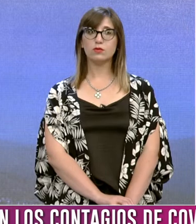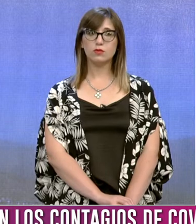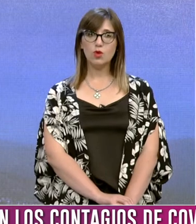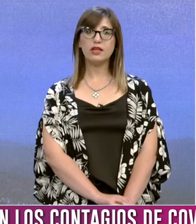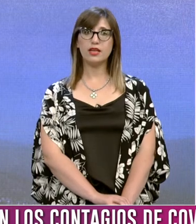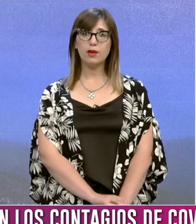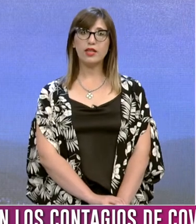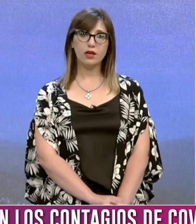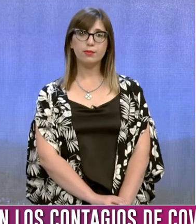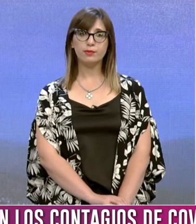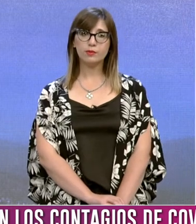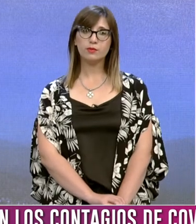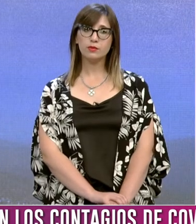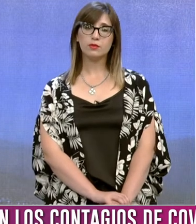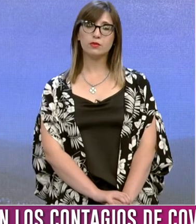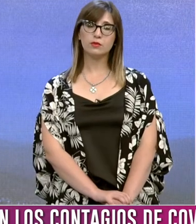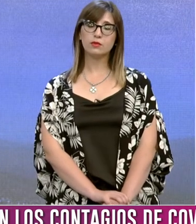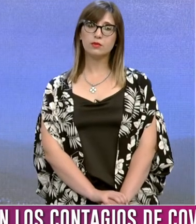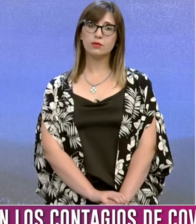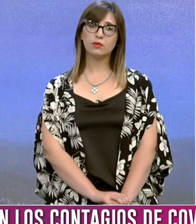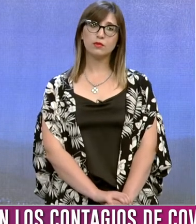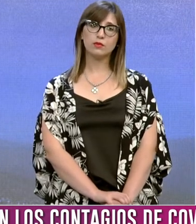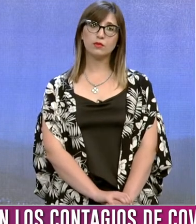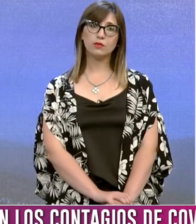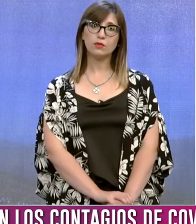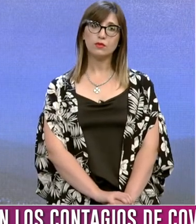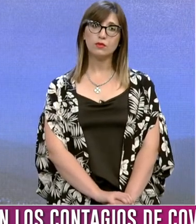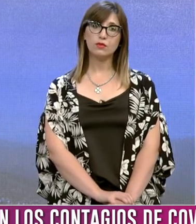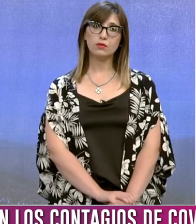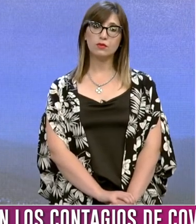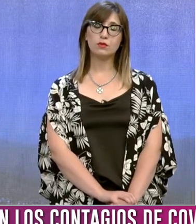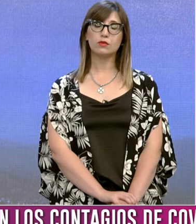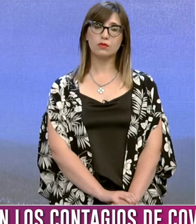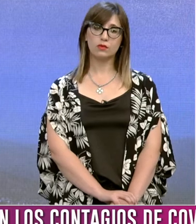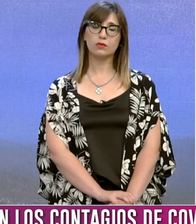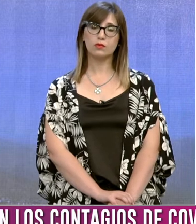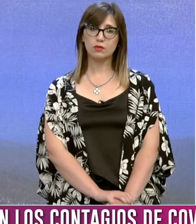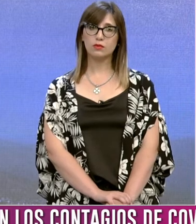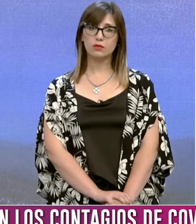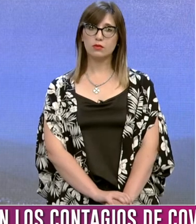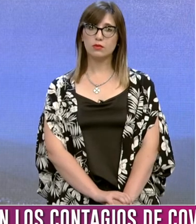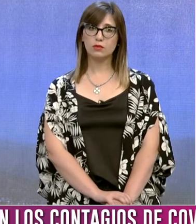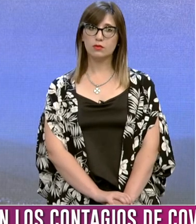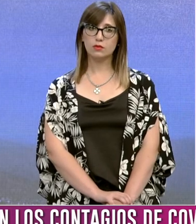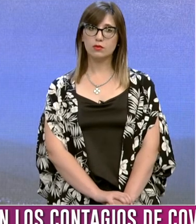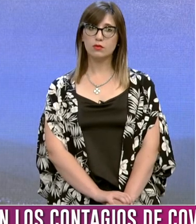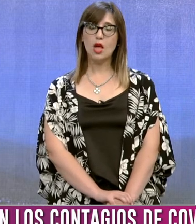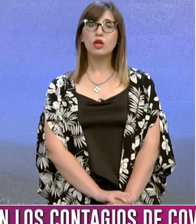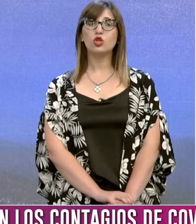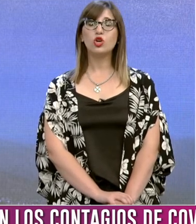del barbijo. Exactamente. Y muy importante, fundamental, completar o iniciar los esquemas de vacunación a aquellos rezagados que aún no lo han